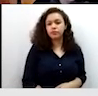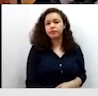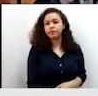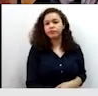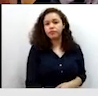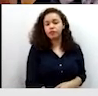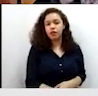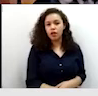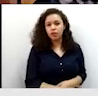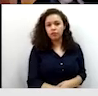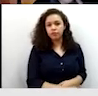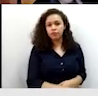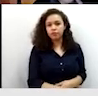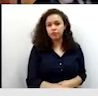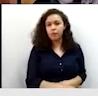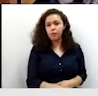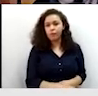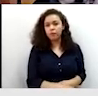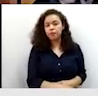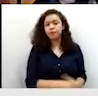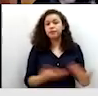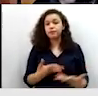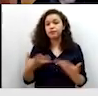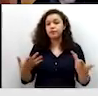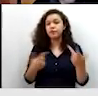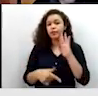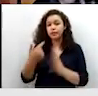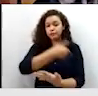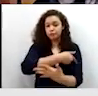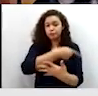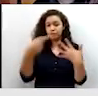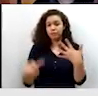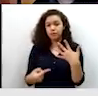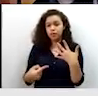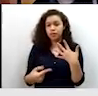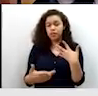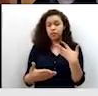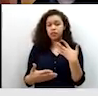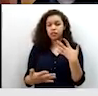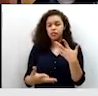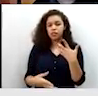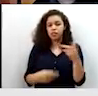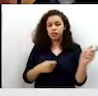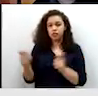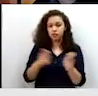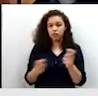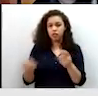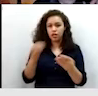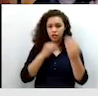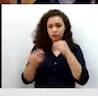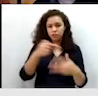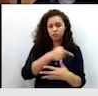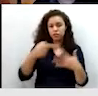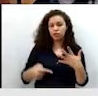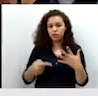Pues aquí como tal está la clave de los cinco elementos, la clave para el manejo de alimentos, que de hecho ahí está